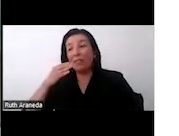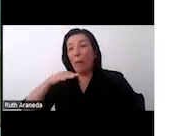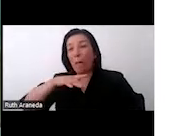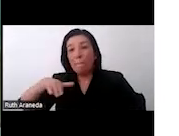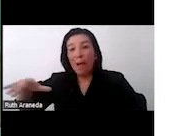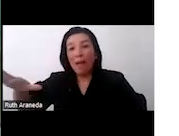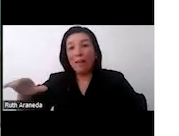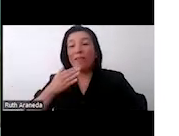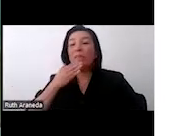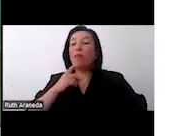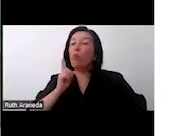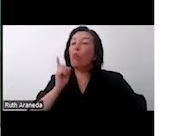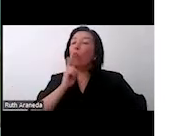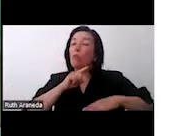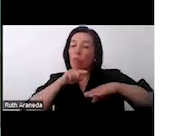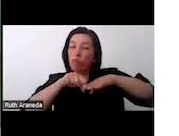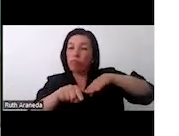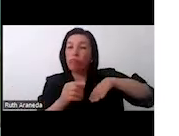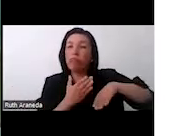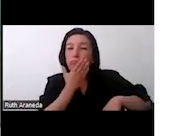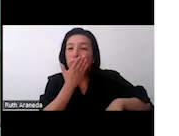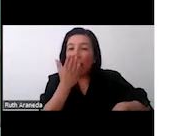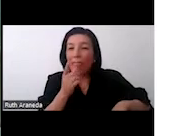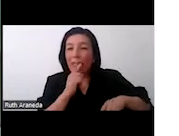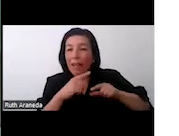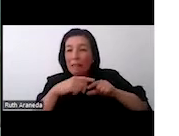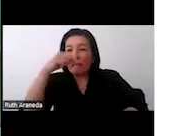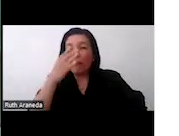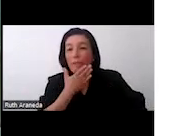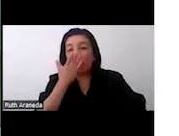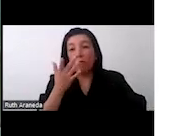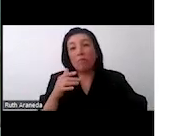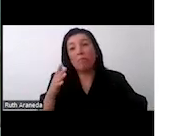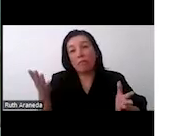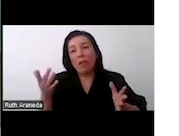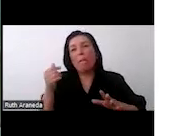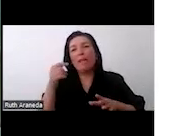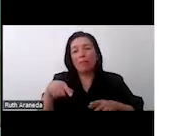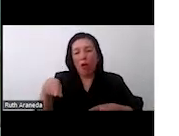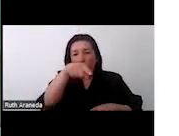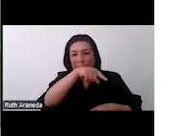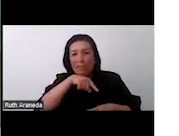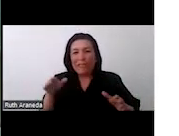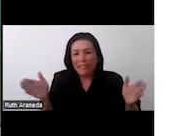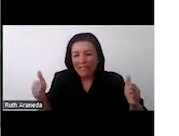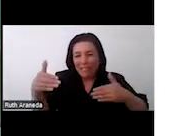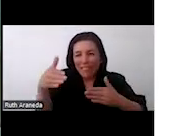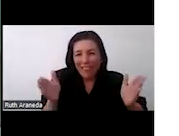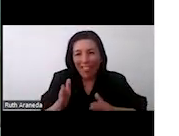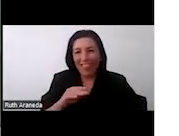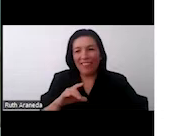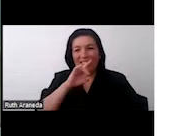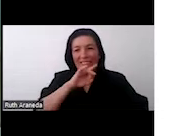Antártida. Entonces, en realidad, debería esperarse mucho endemismo en Chile. Sin embargo,